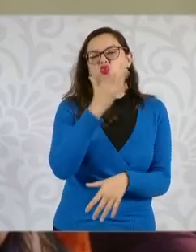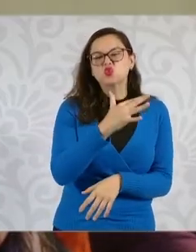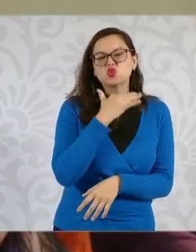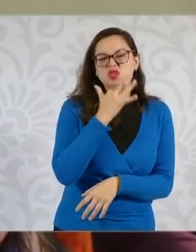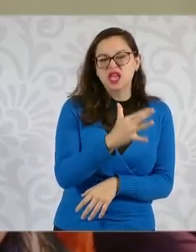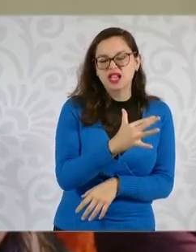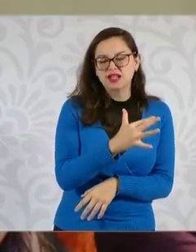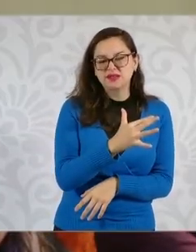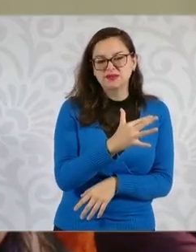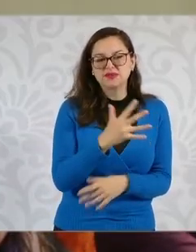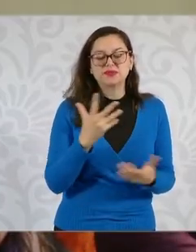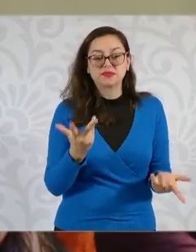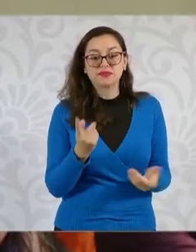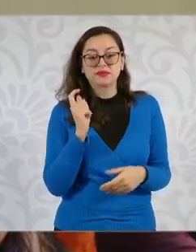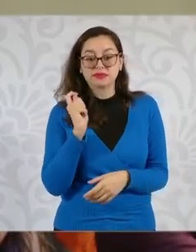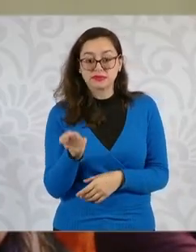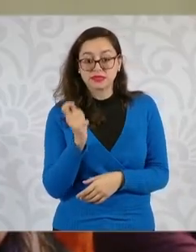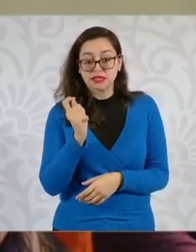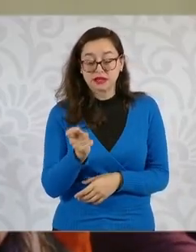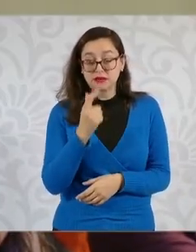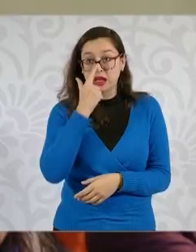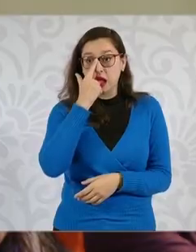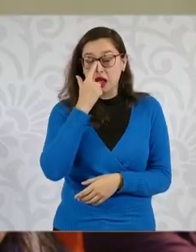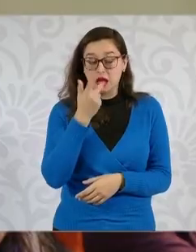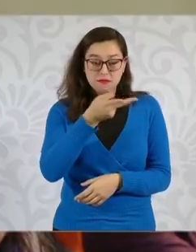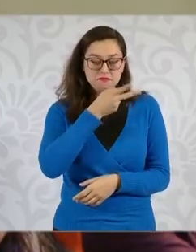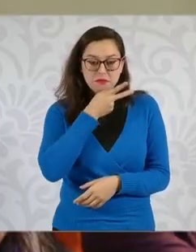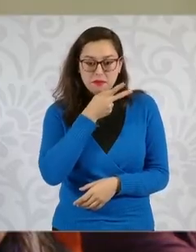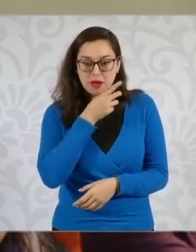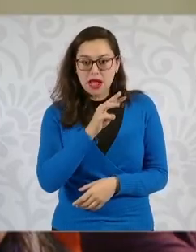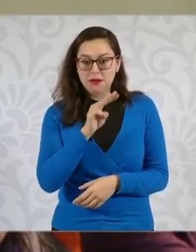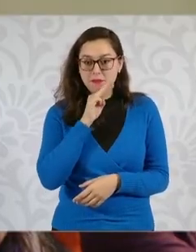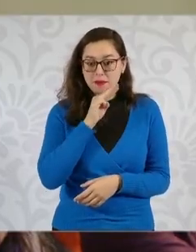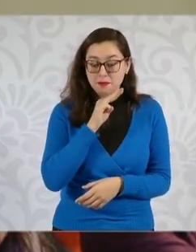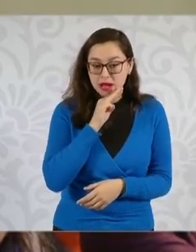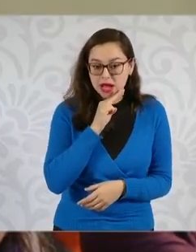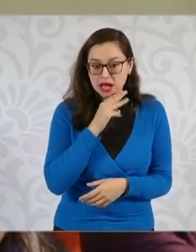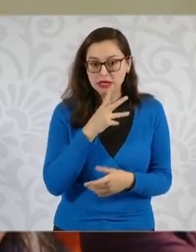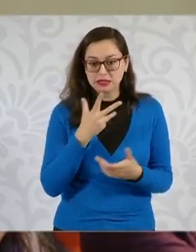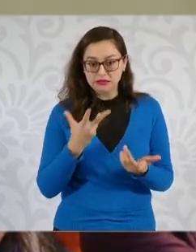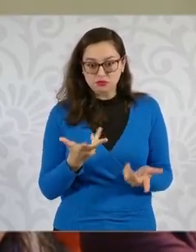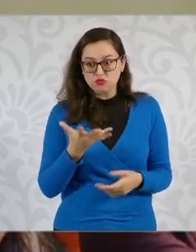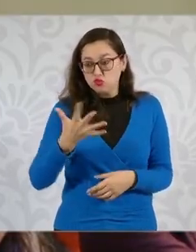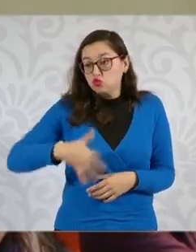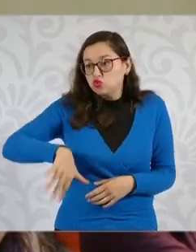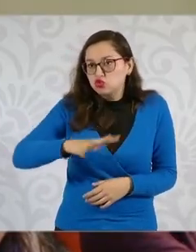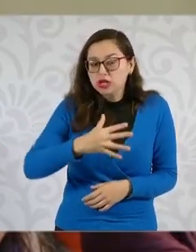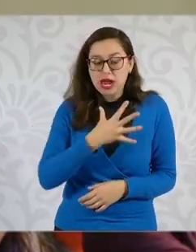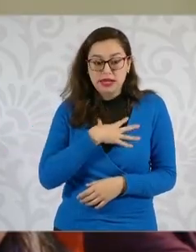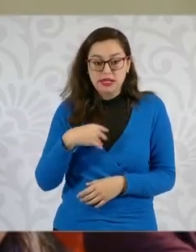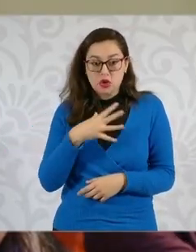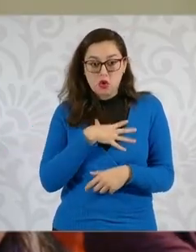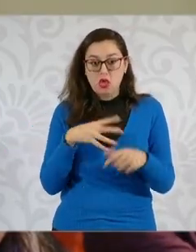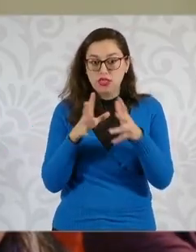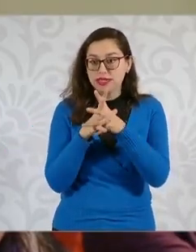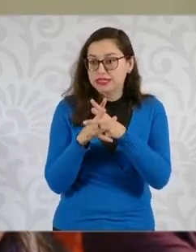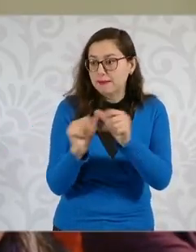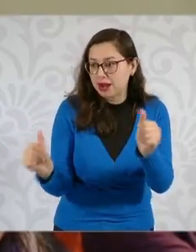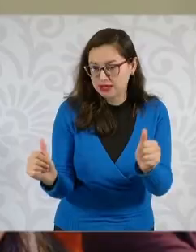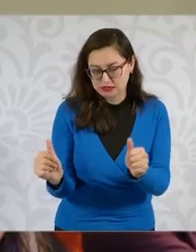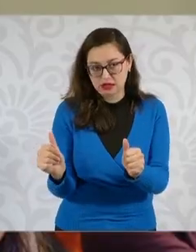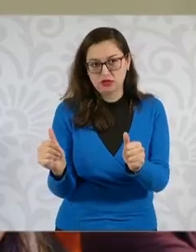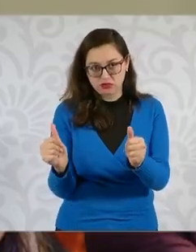este periodo de sus hijos desaparecidos de sus madres de sus padres etcétera pues tuvieran justicia y se diera igualmente con los